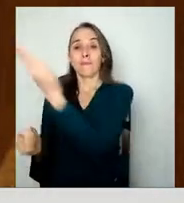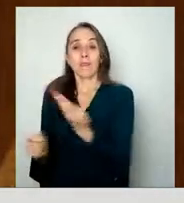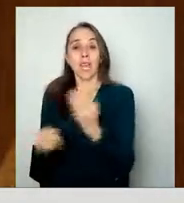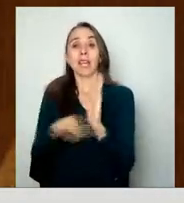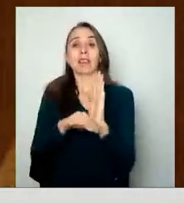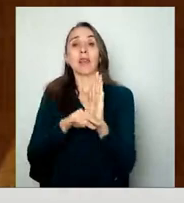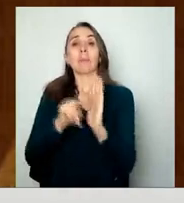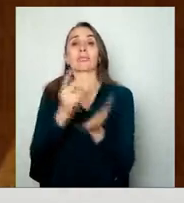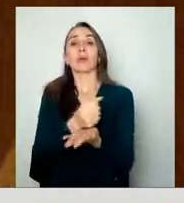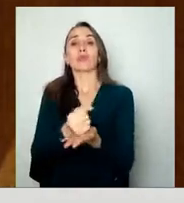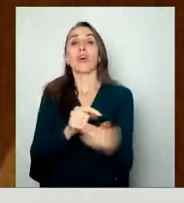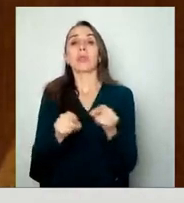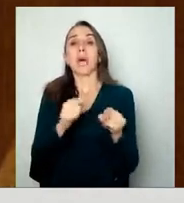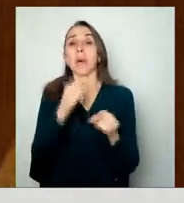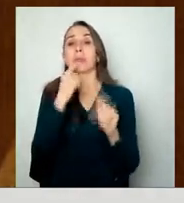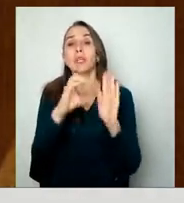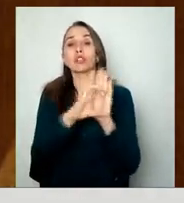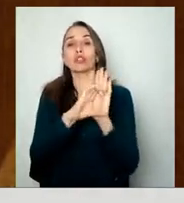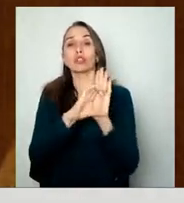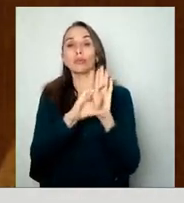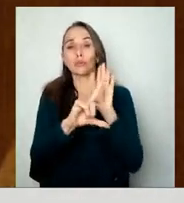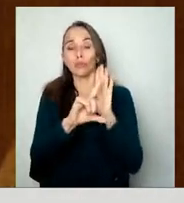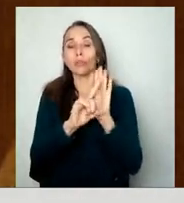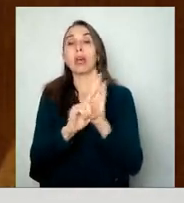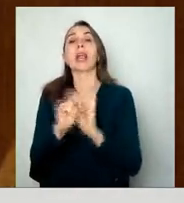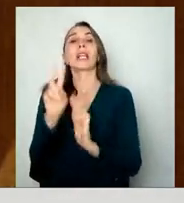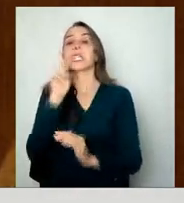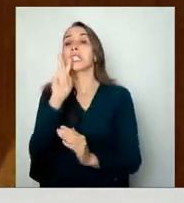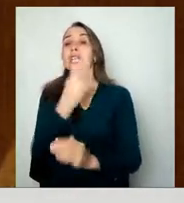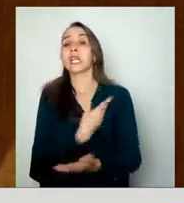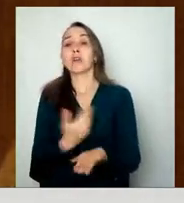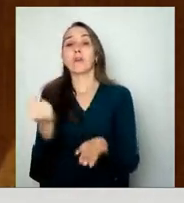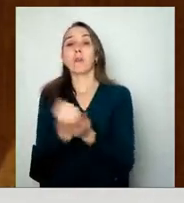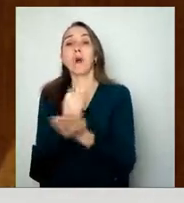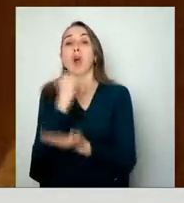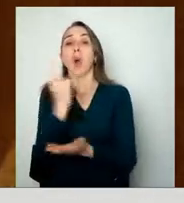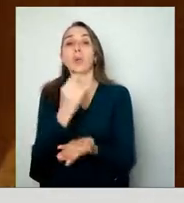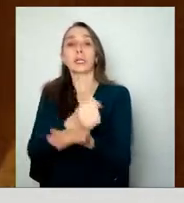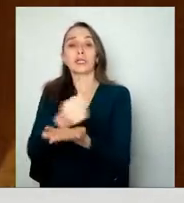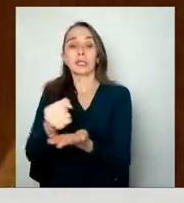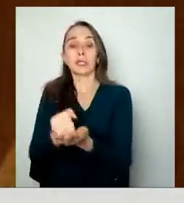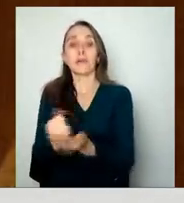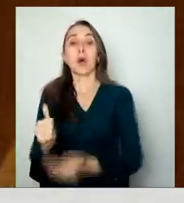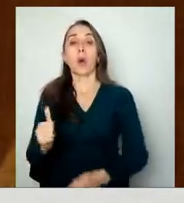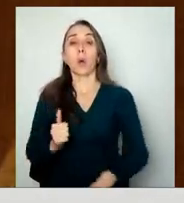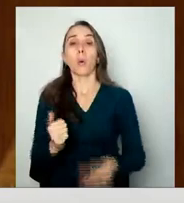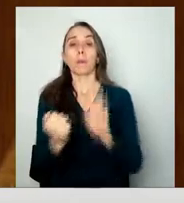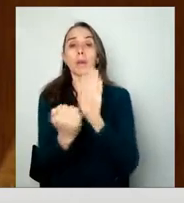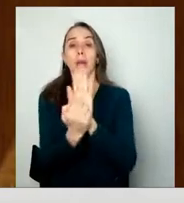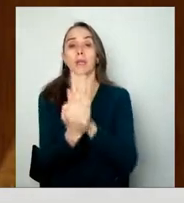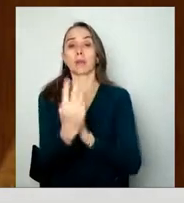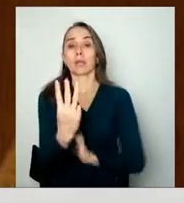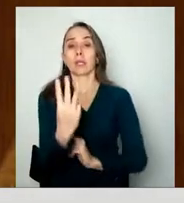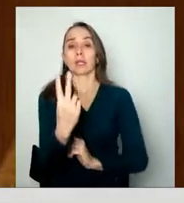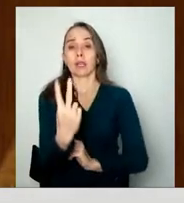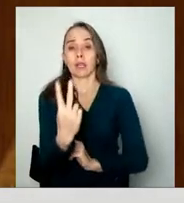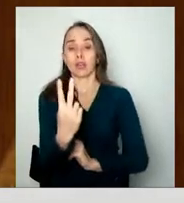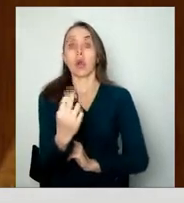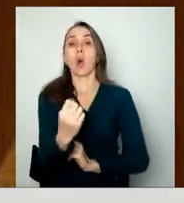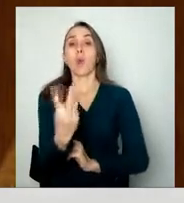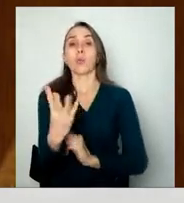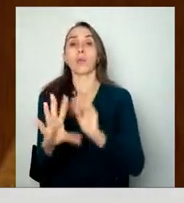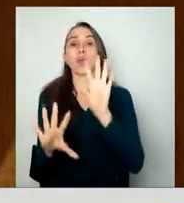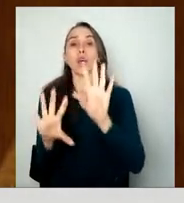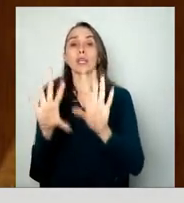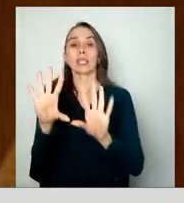sin urgencia y de conformidad con lo establecido los artículos dos número 15